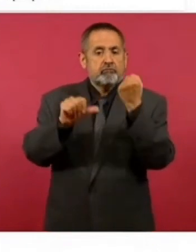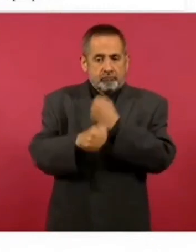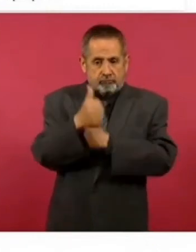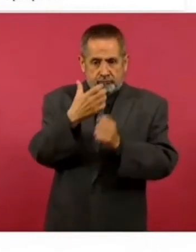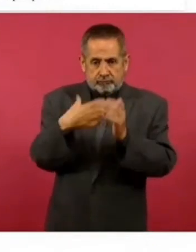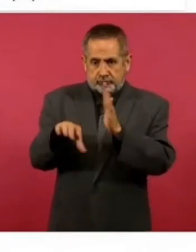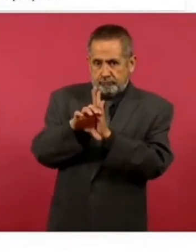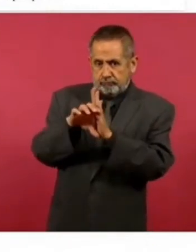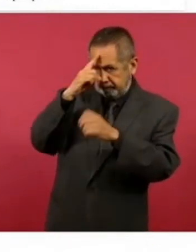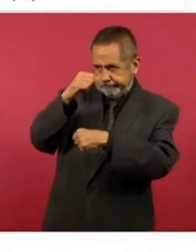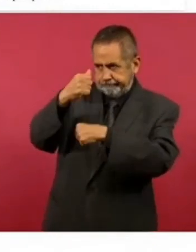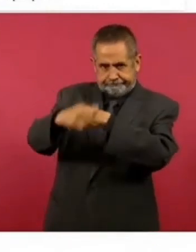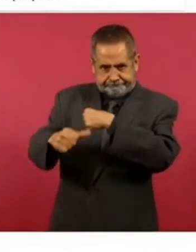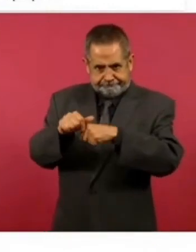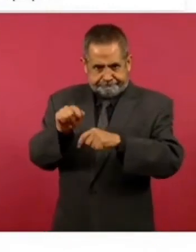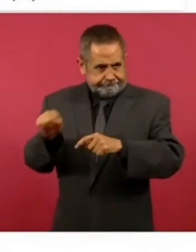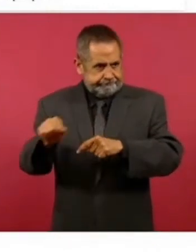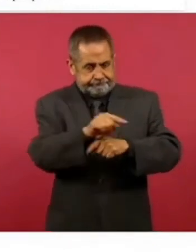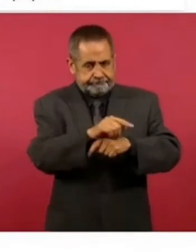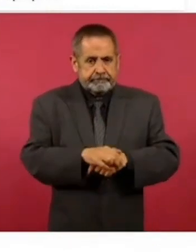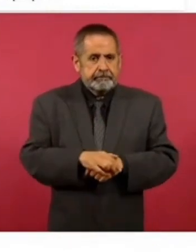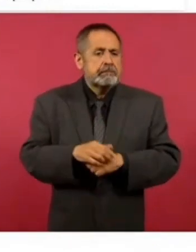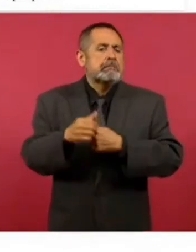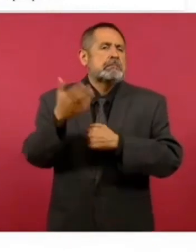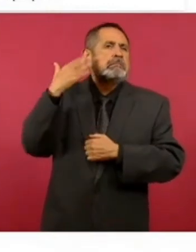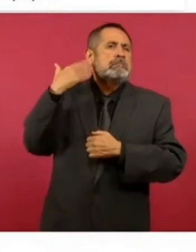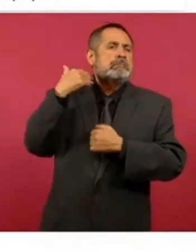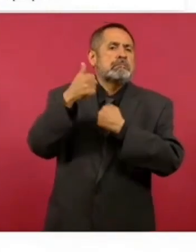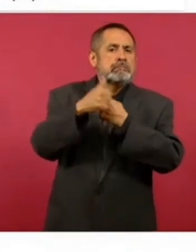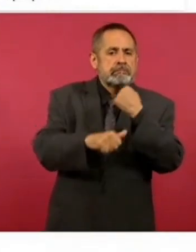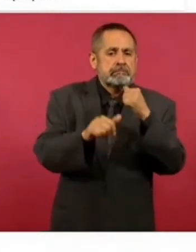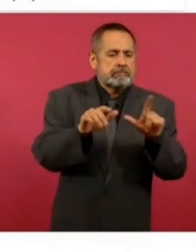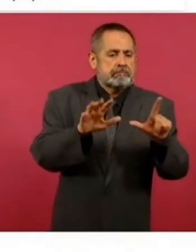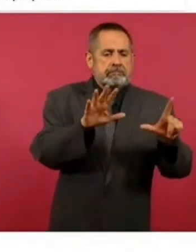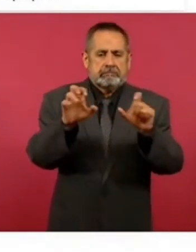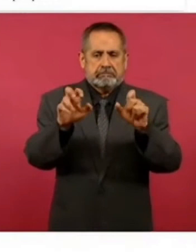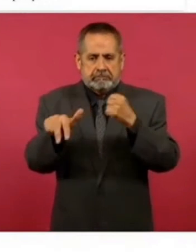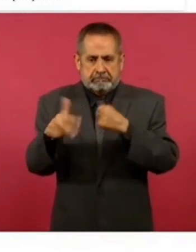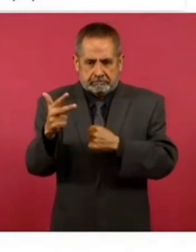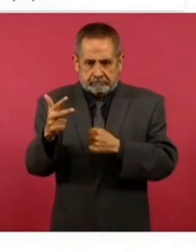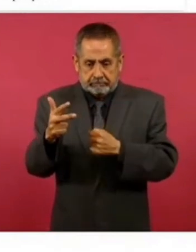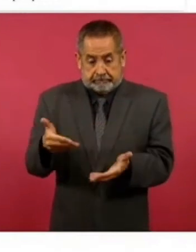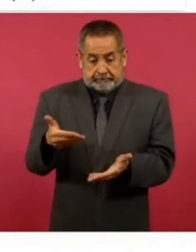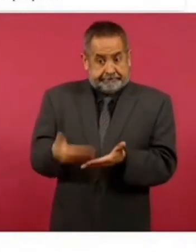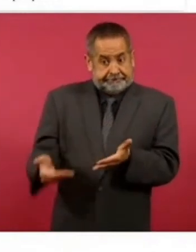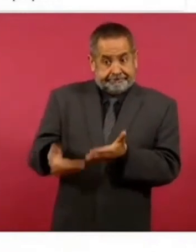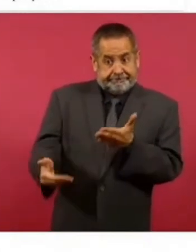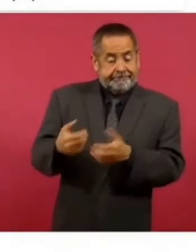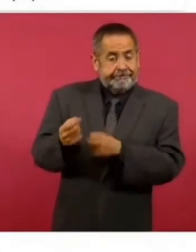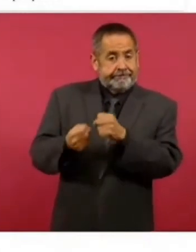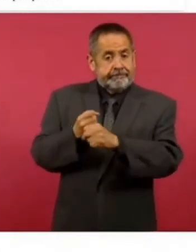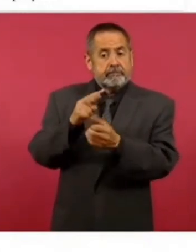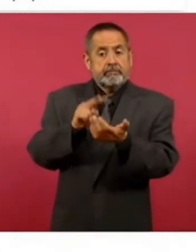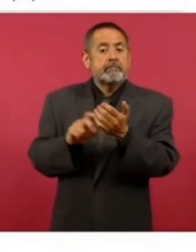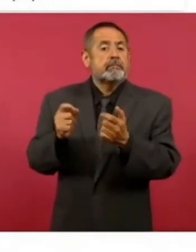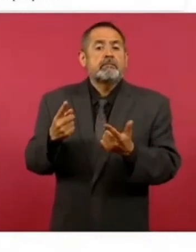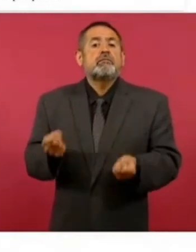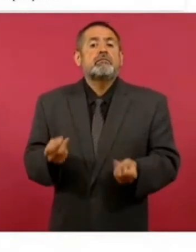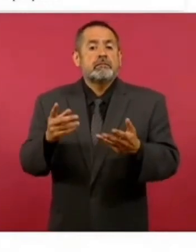número de cirugías se incrementó. Antes se realizaban 713. Hoy, al primer trimestre del 2023,